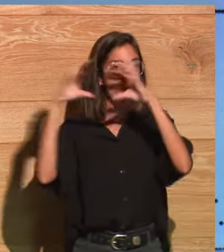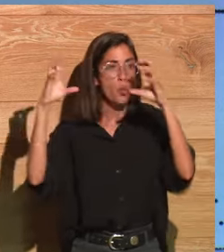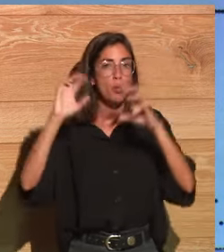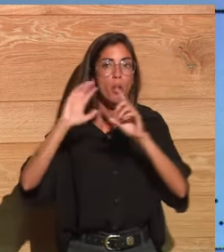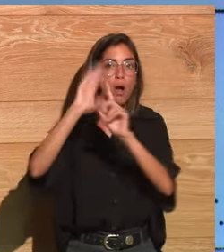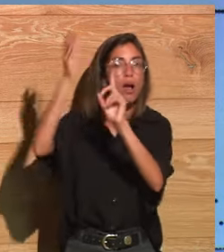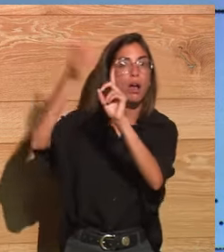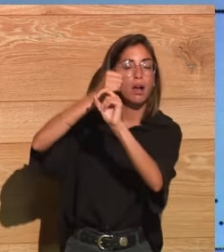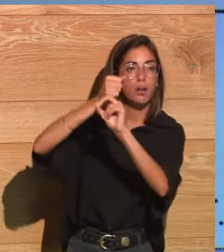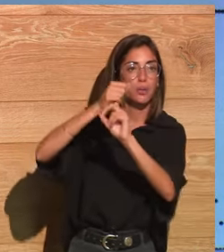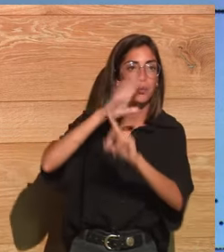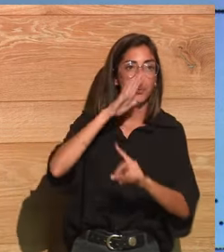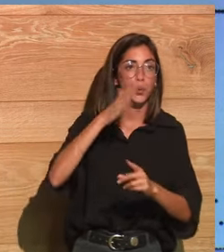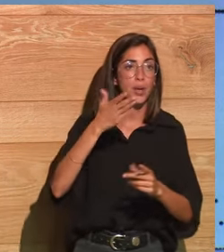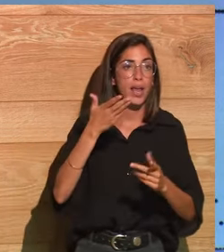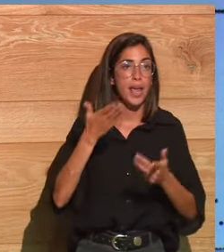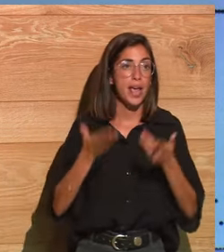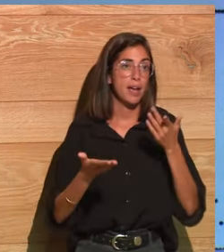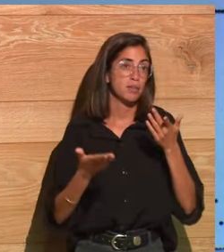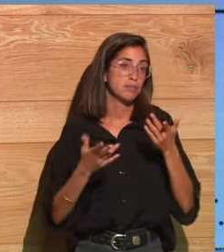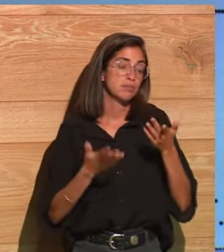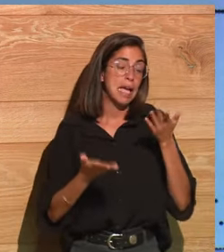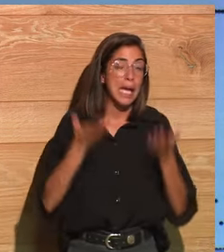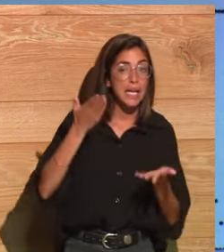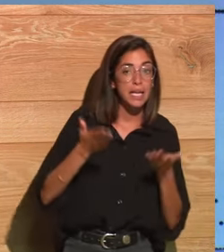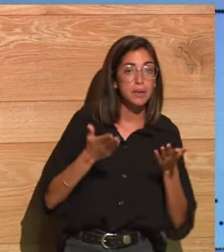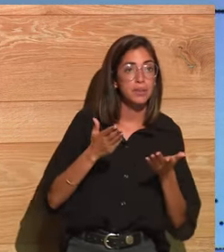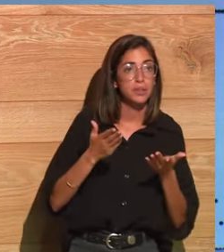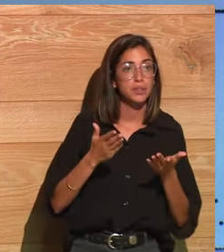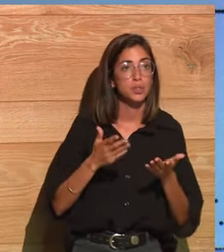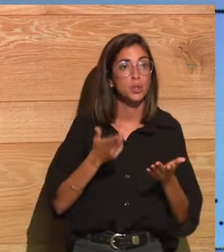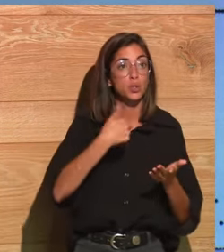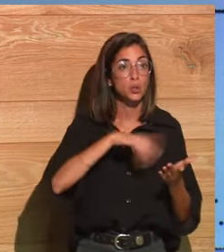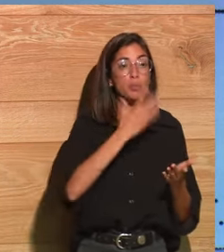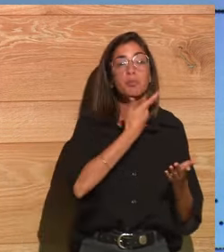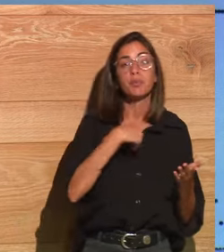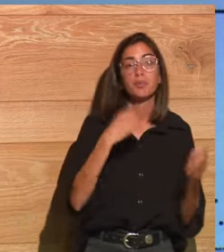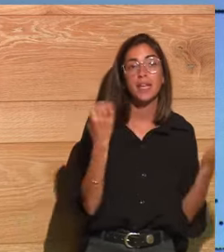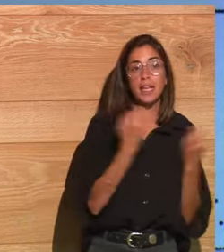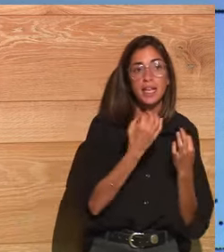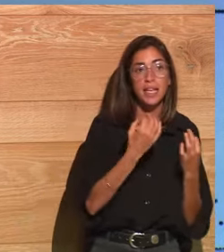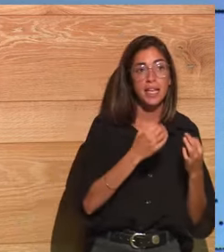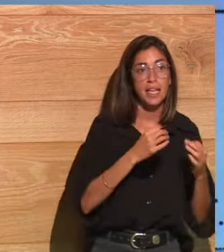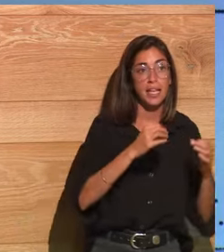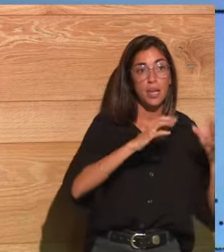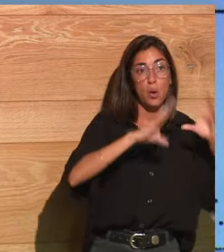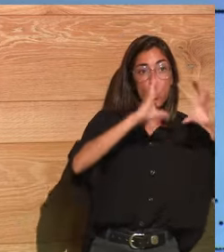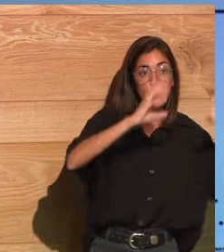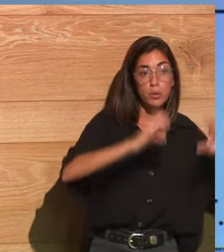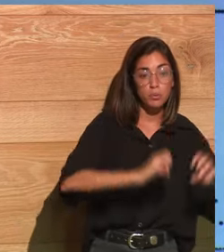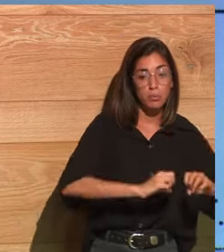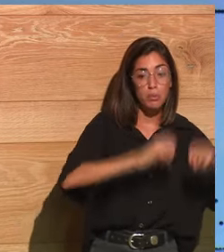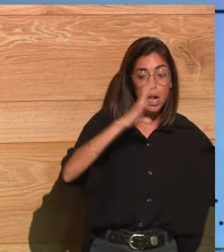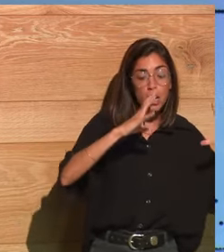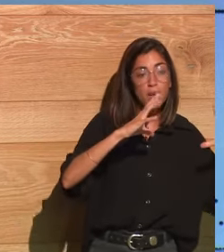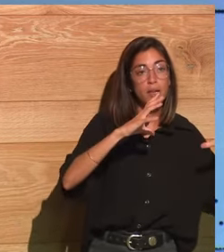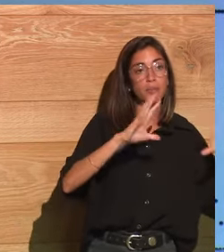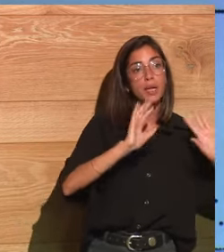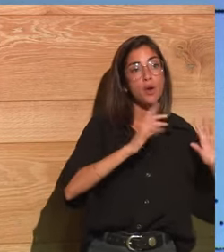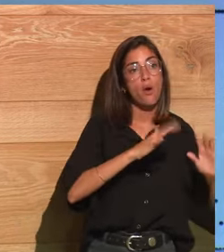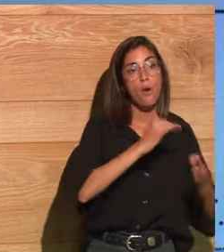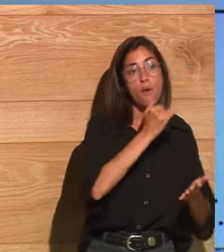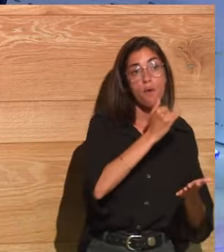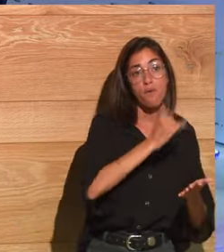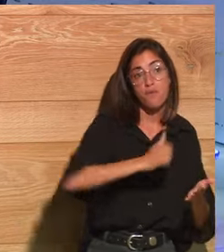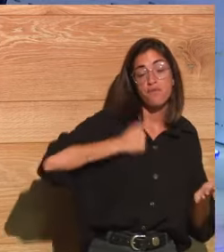buscando equilibrios. ¿Qué preferimos? ¿Un detector de humos que salte y sea una falsa alarma, o que no salte y haya un incendio? Pues